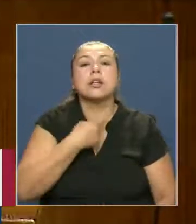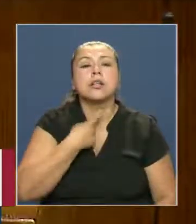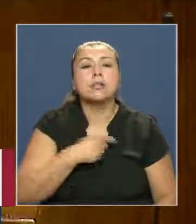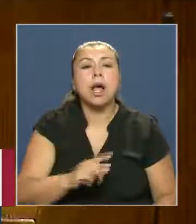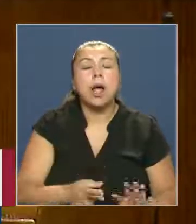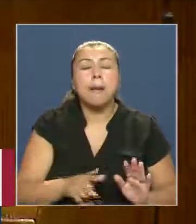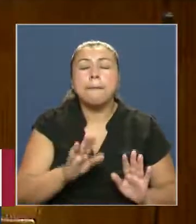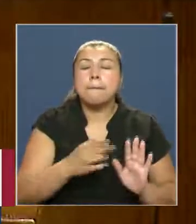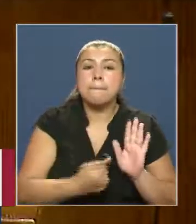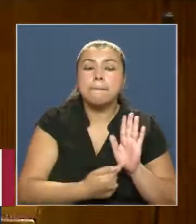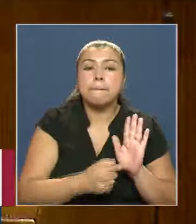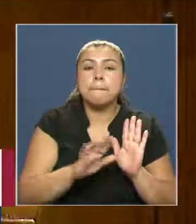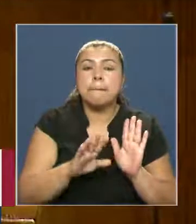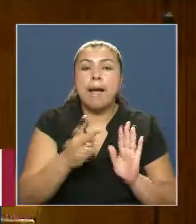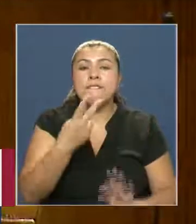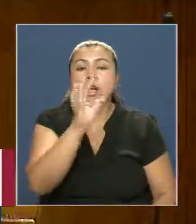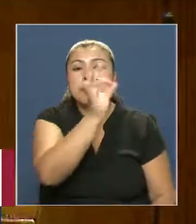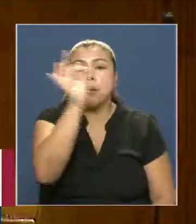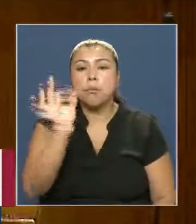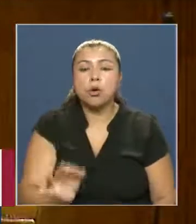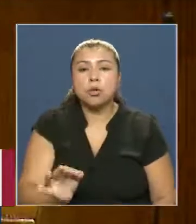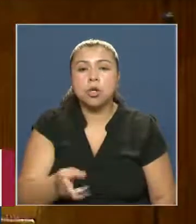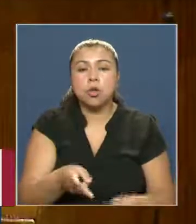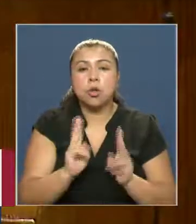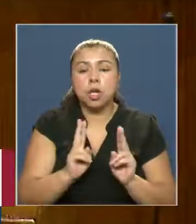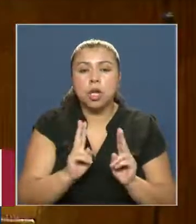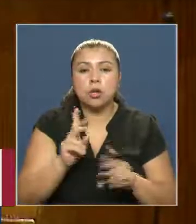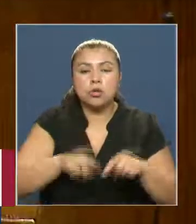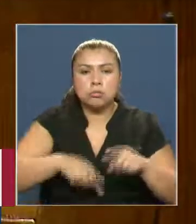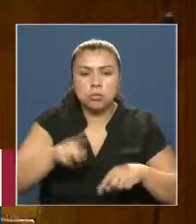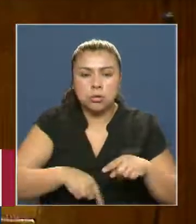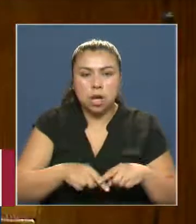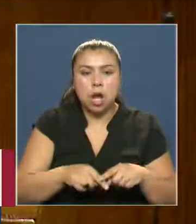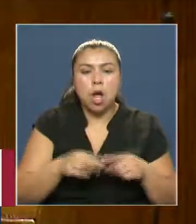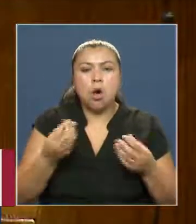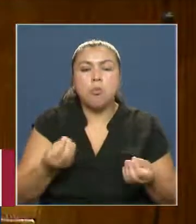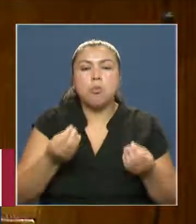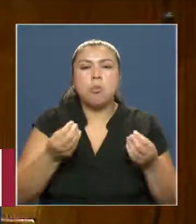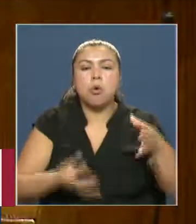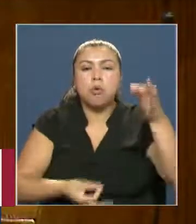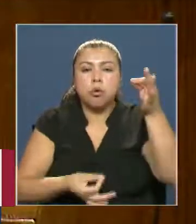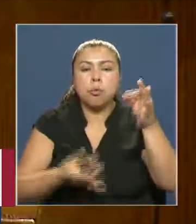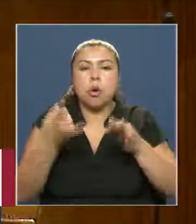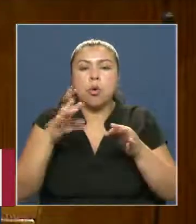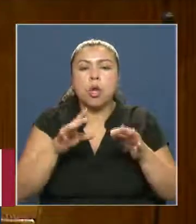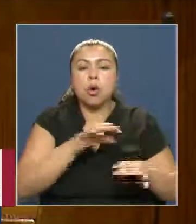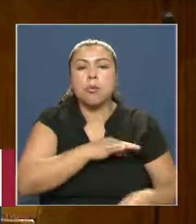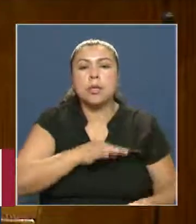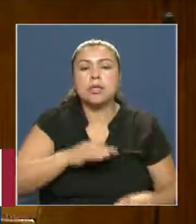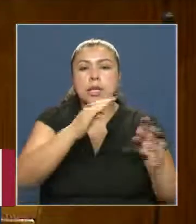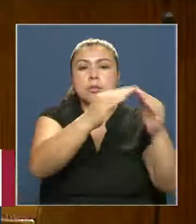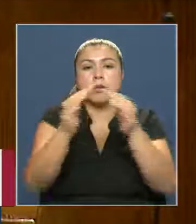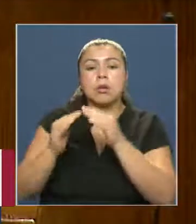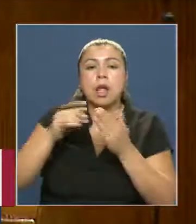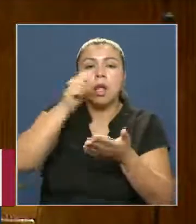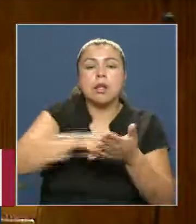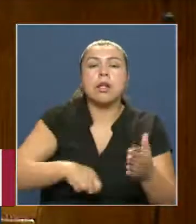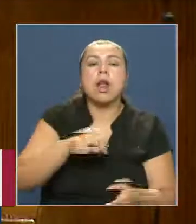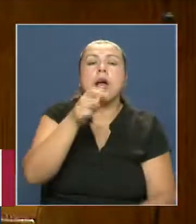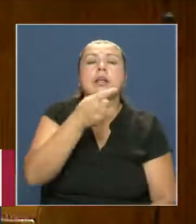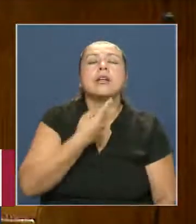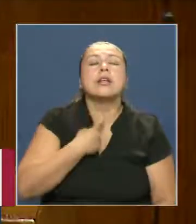presenta al menos el 20% de los derechos en el loteo, por un formulario único del Ministerio de Vivienda, suscrito por los